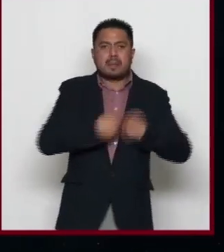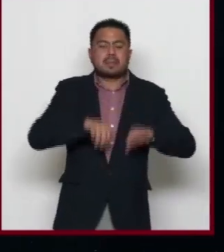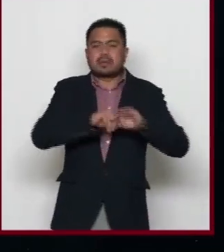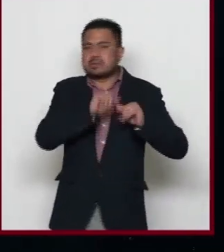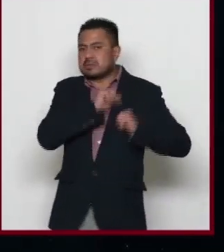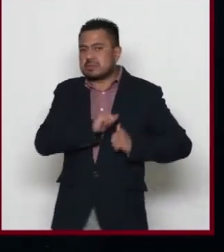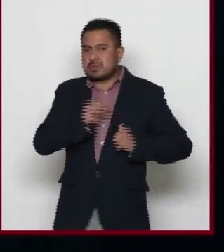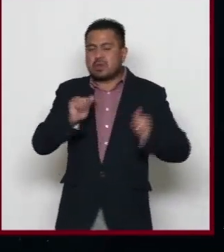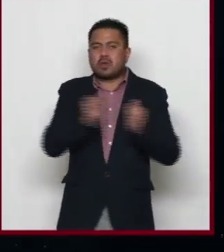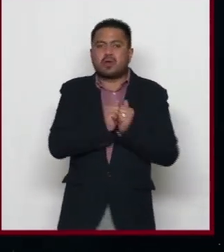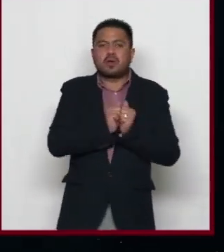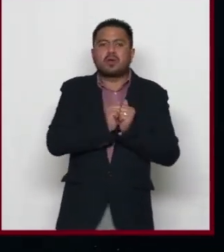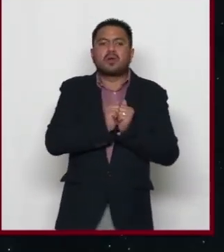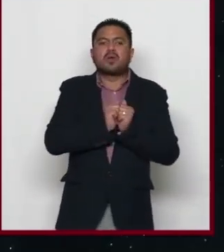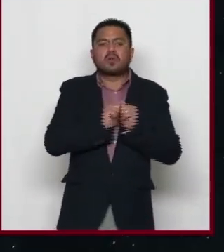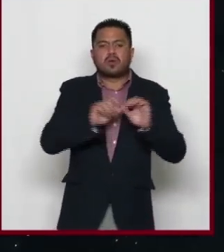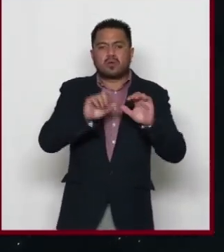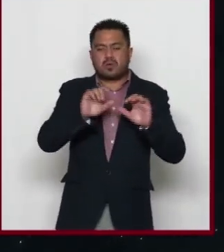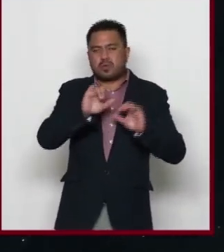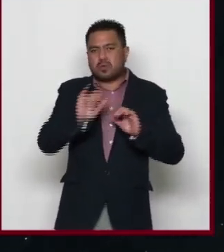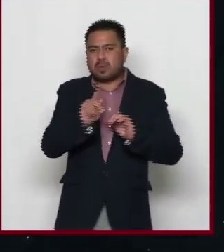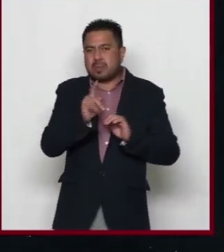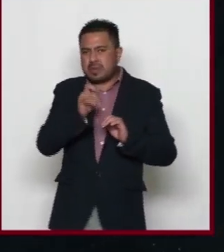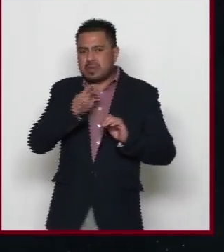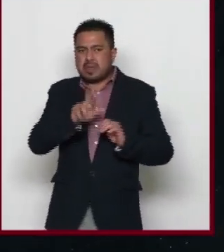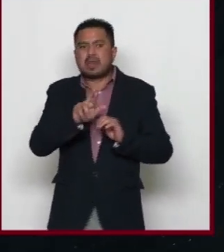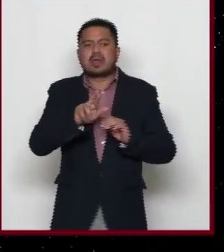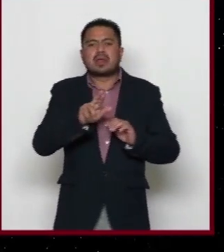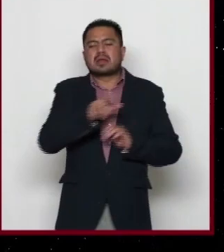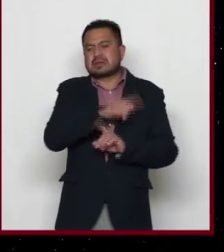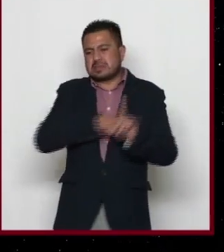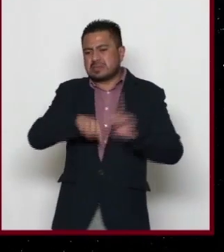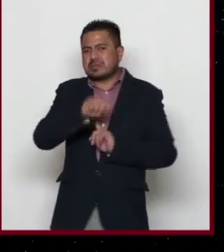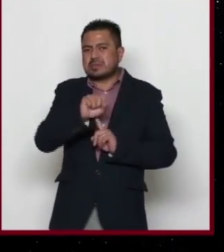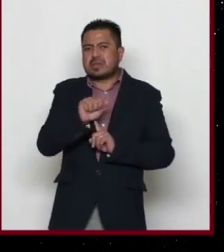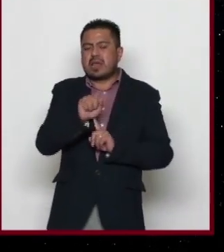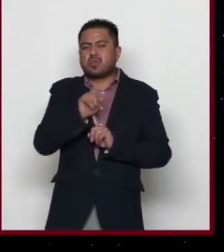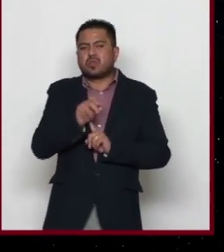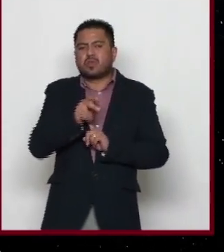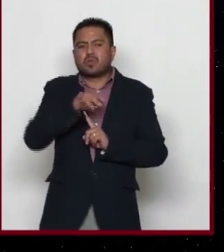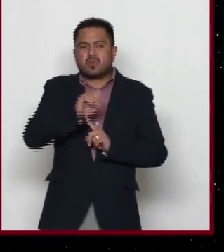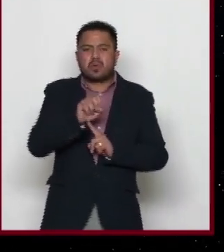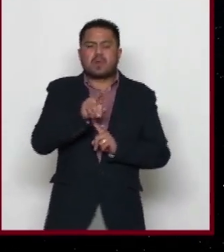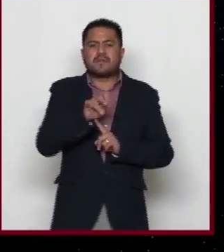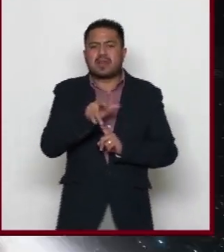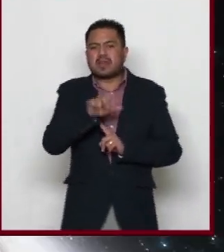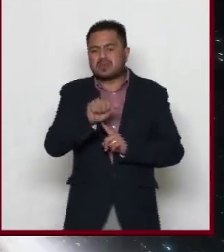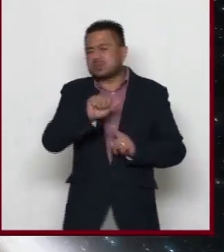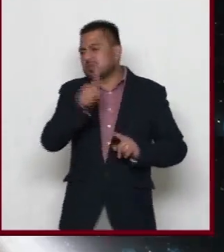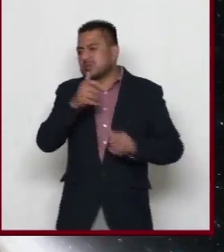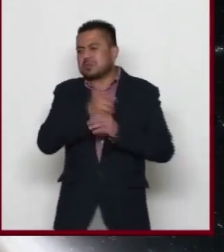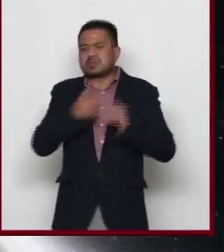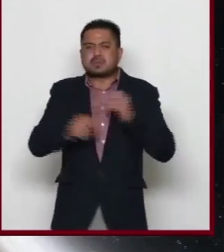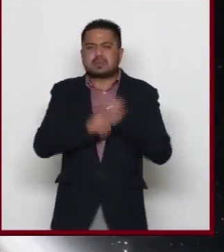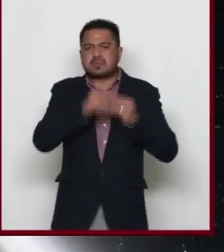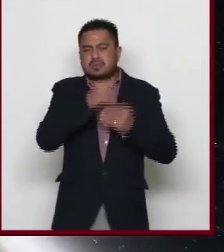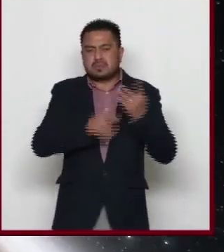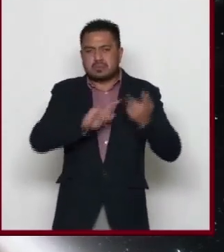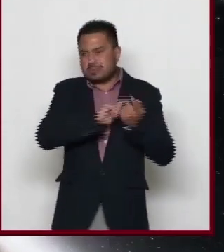las principales lunas de Júpiter, de los anillos de Saturno, la observación de las fases de Venus, entre